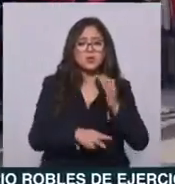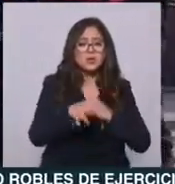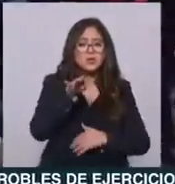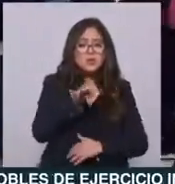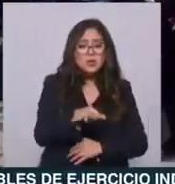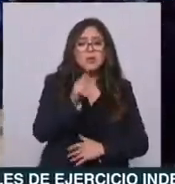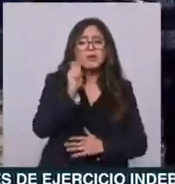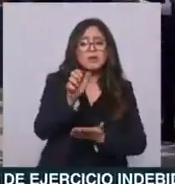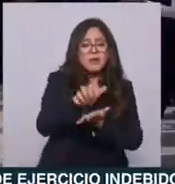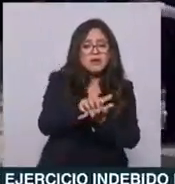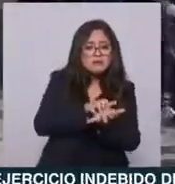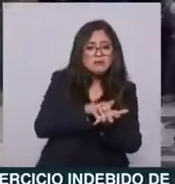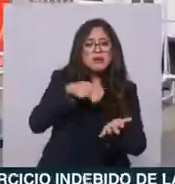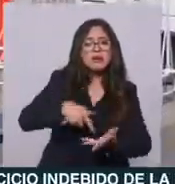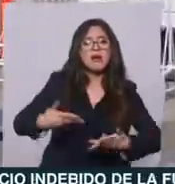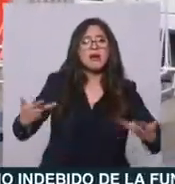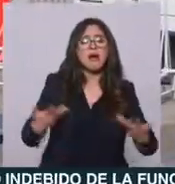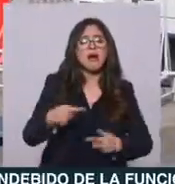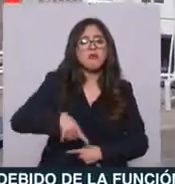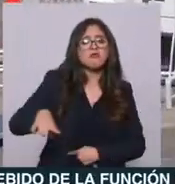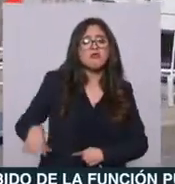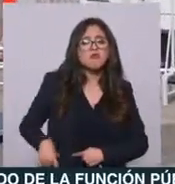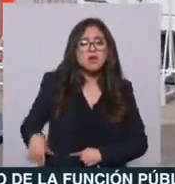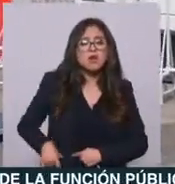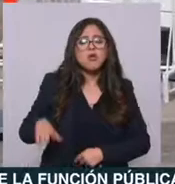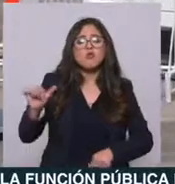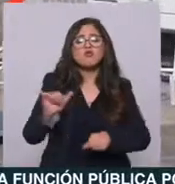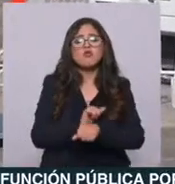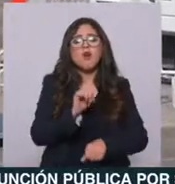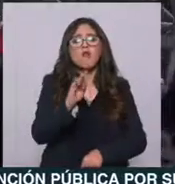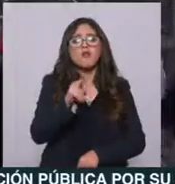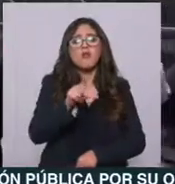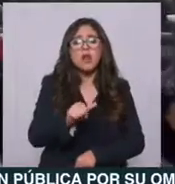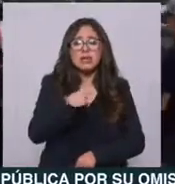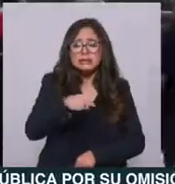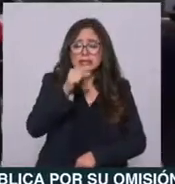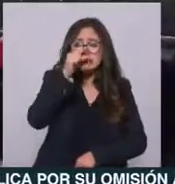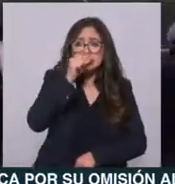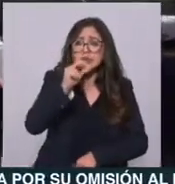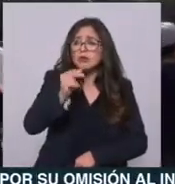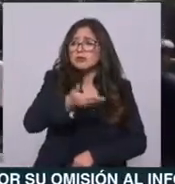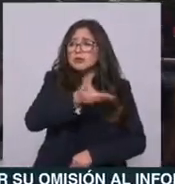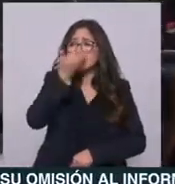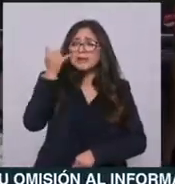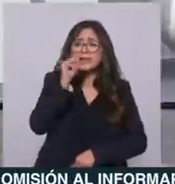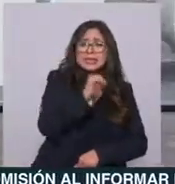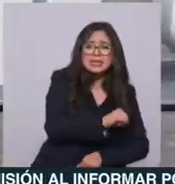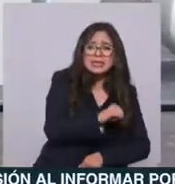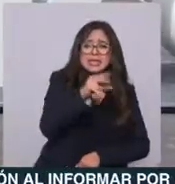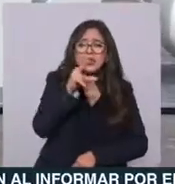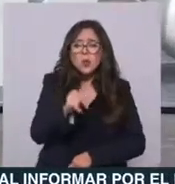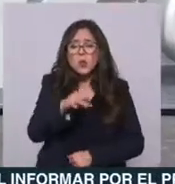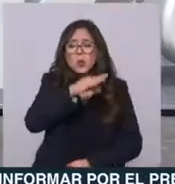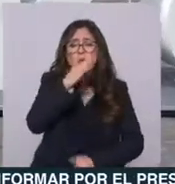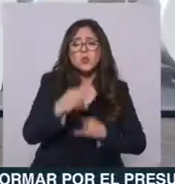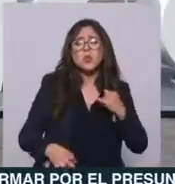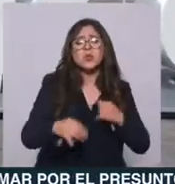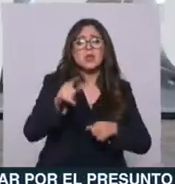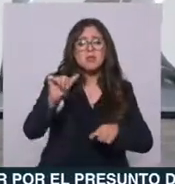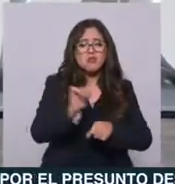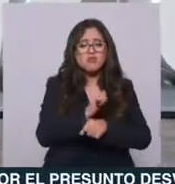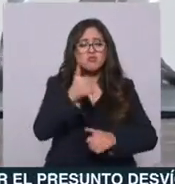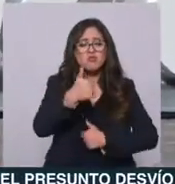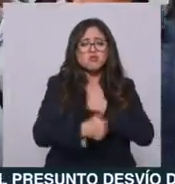austeridad que se implementó en el gobierno, la Fórmula 1 estuvo en suspenso de poder vivir su última carrera en tierra